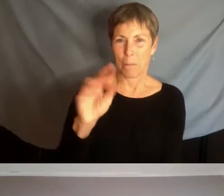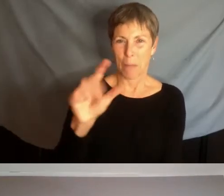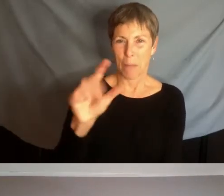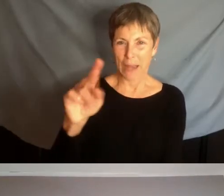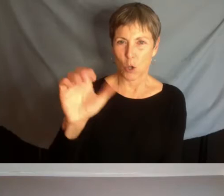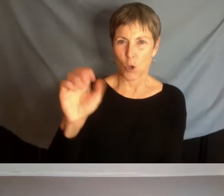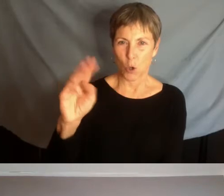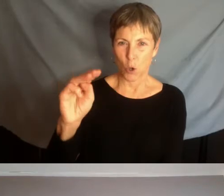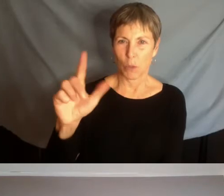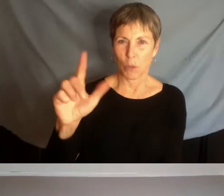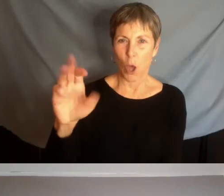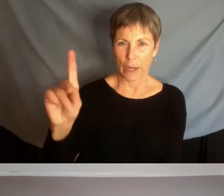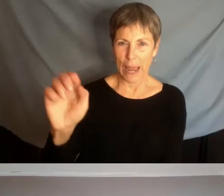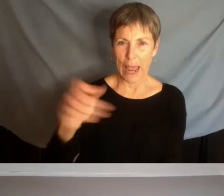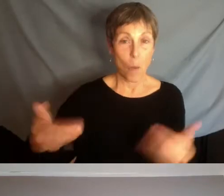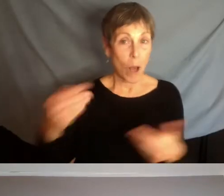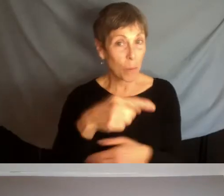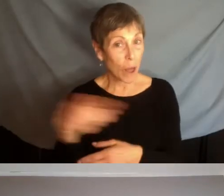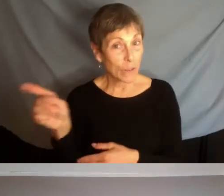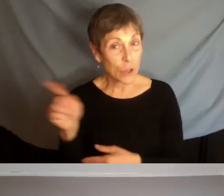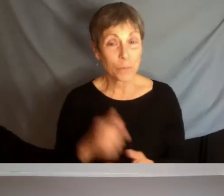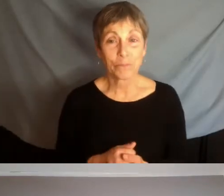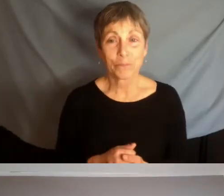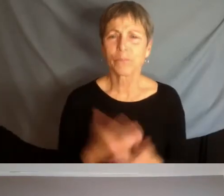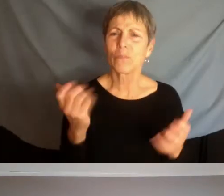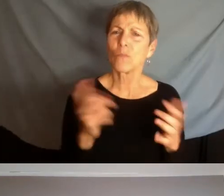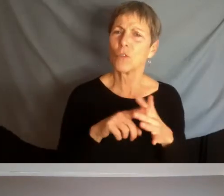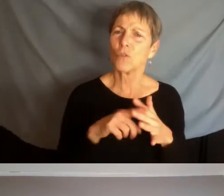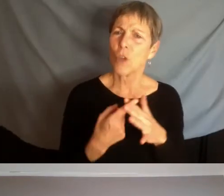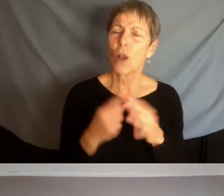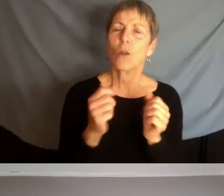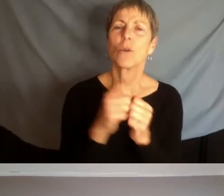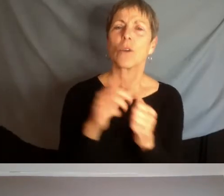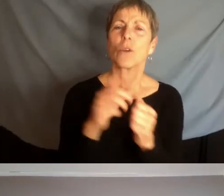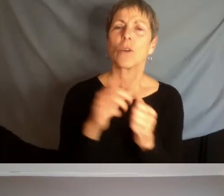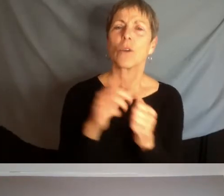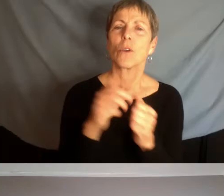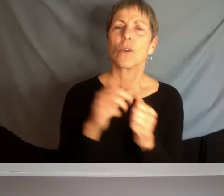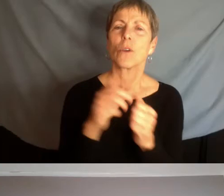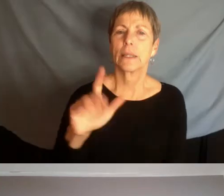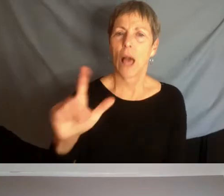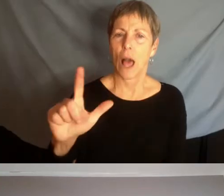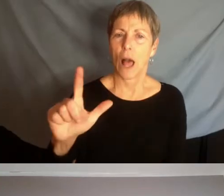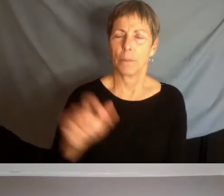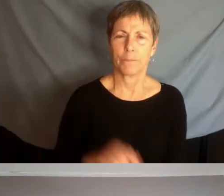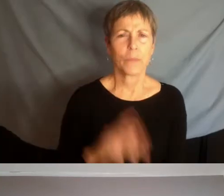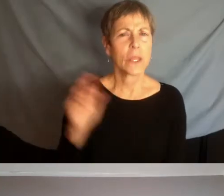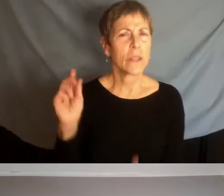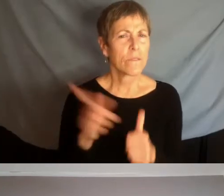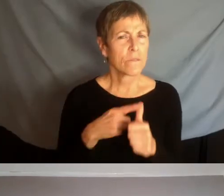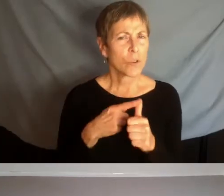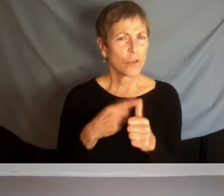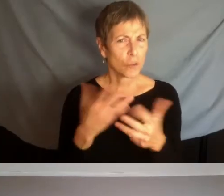su licenciatura, se graduó magna cum laude. Entonces, gracias a todos y quiero comenzar. Entonces, voy a hablar primero con el doctor